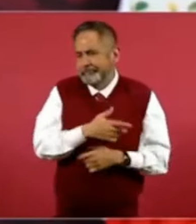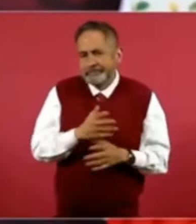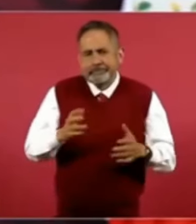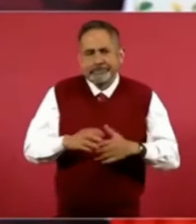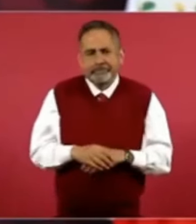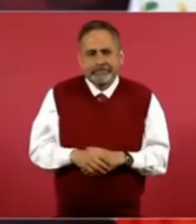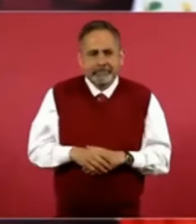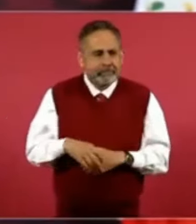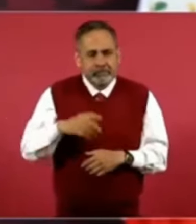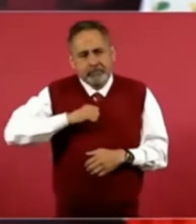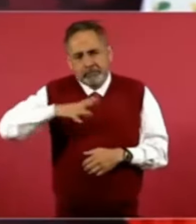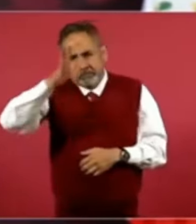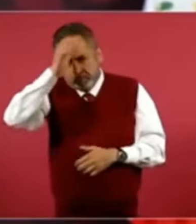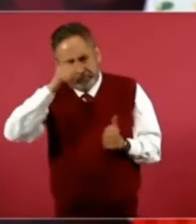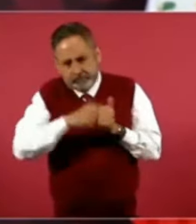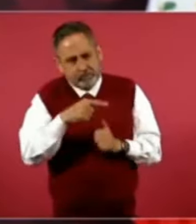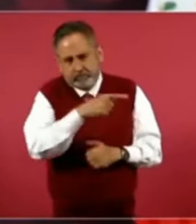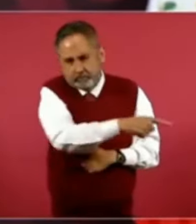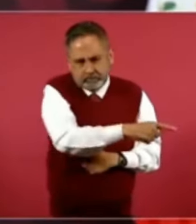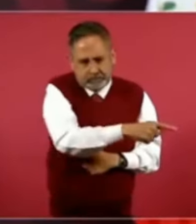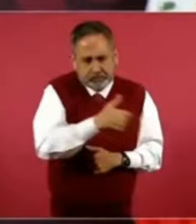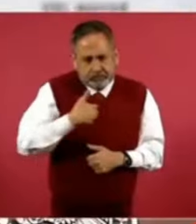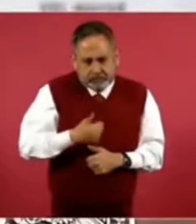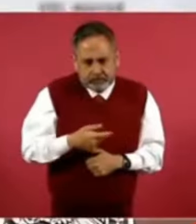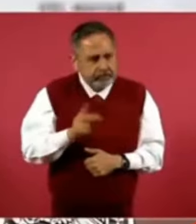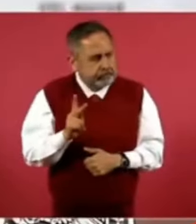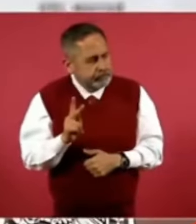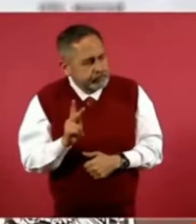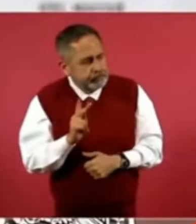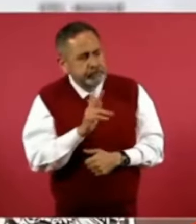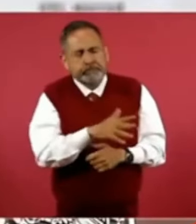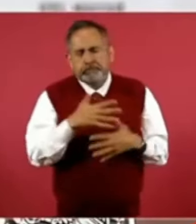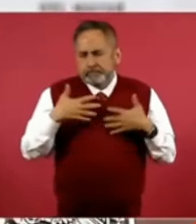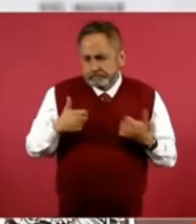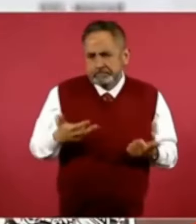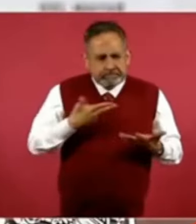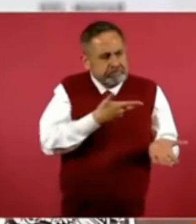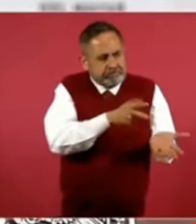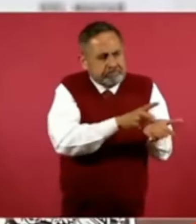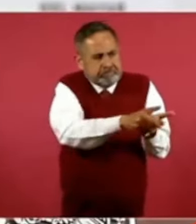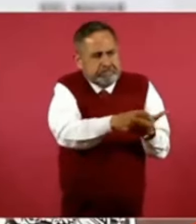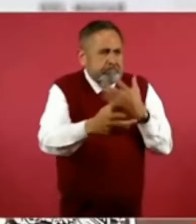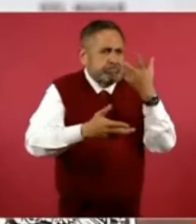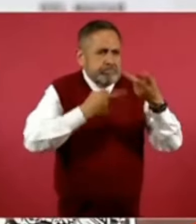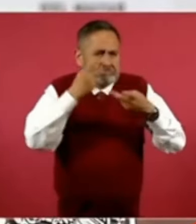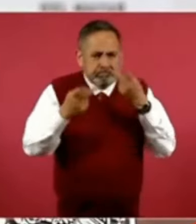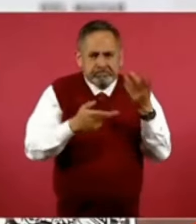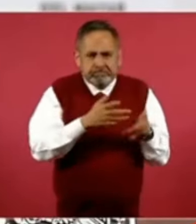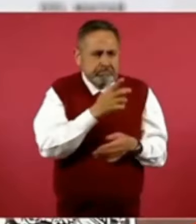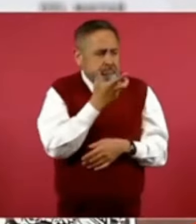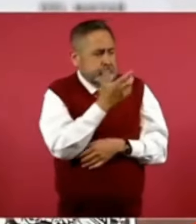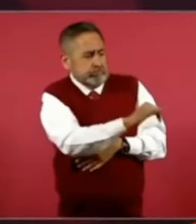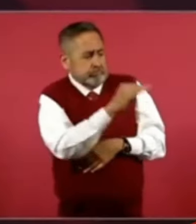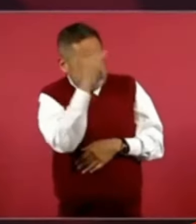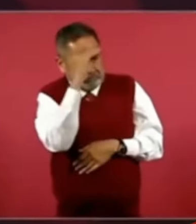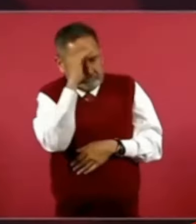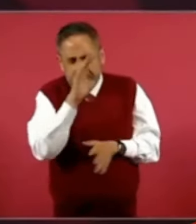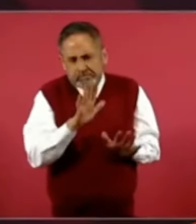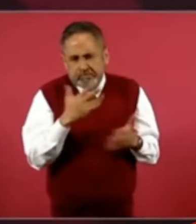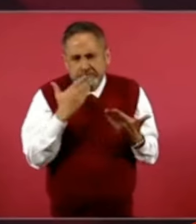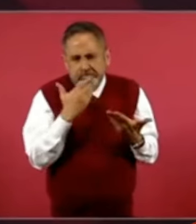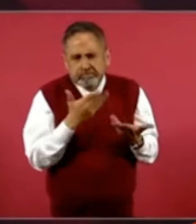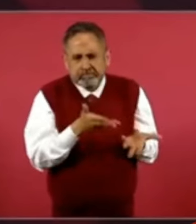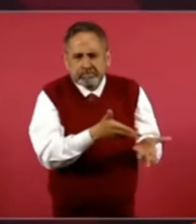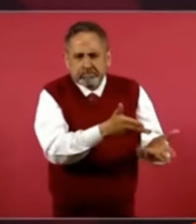No estoy de acuerdo con él, desde luego, pero está en su derecho, ¿no? Que es su manera de pensar y